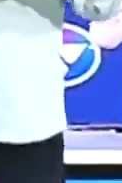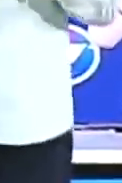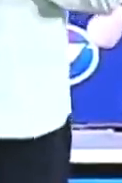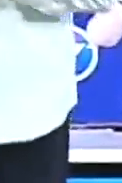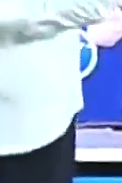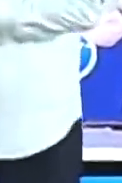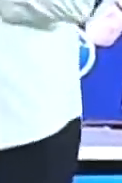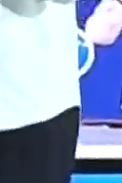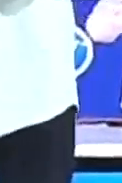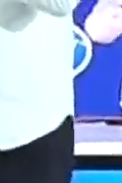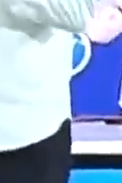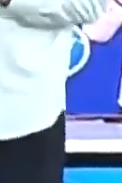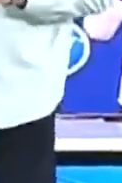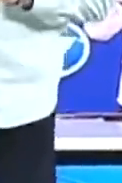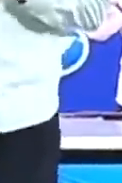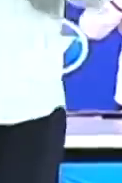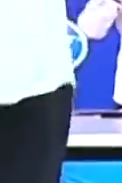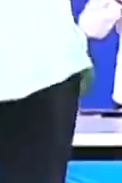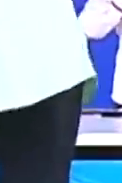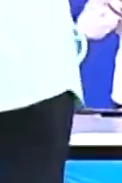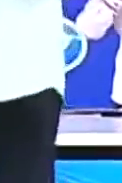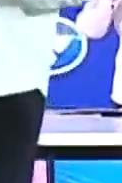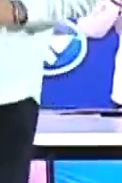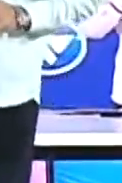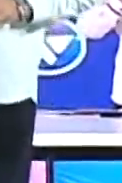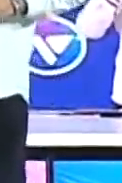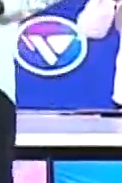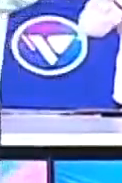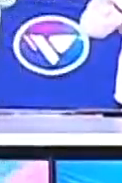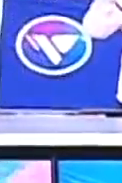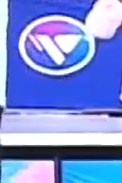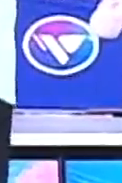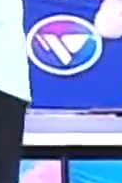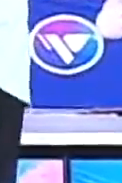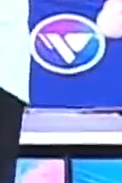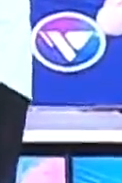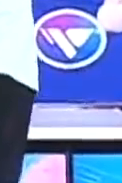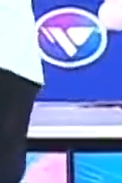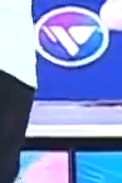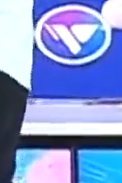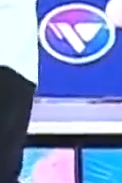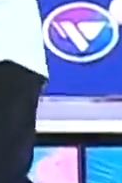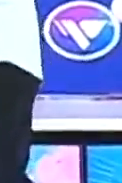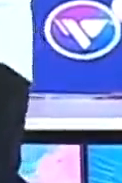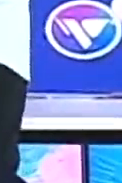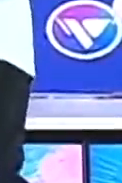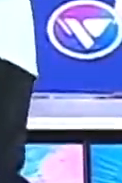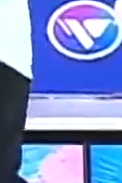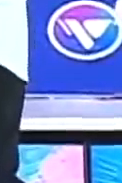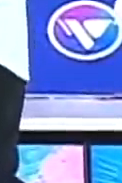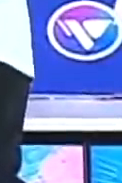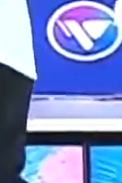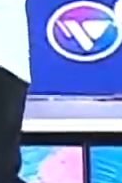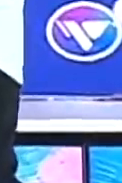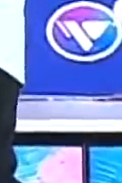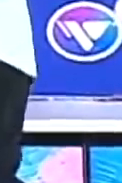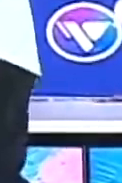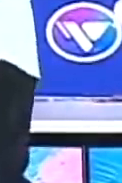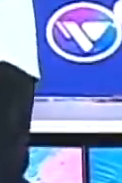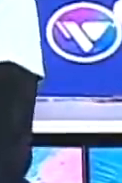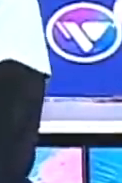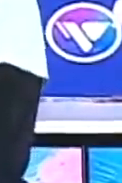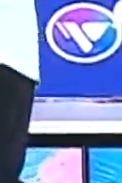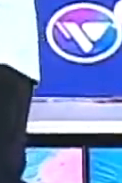de Europa contra Rusia, que ya es una potencia militar, económica, comercial, tecnológica muy